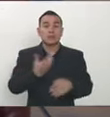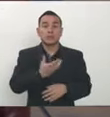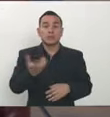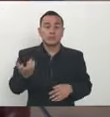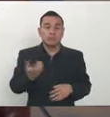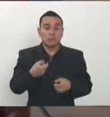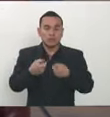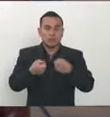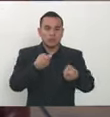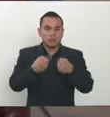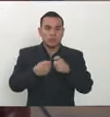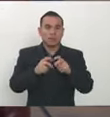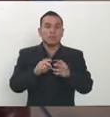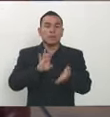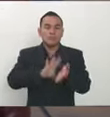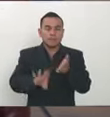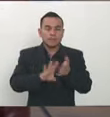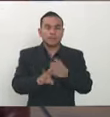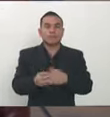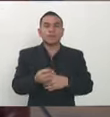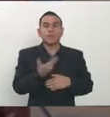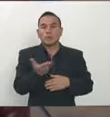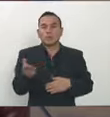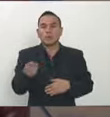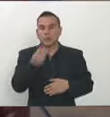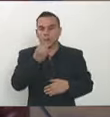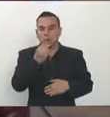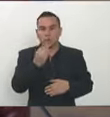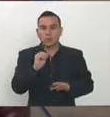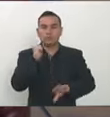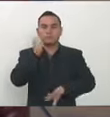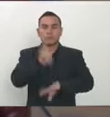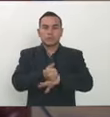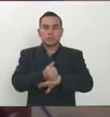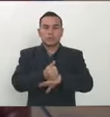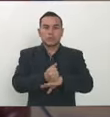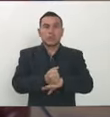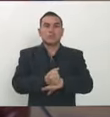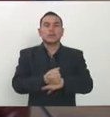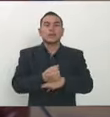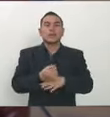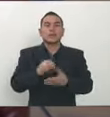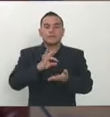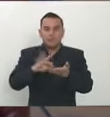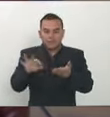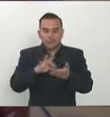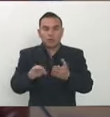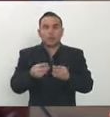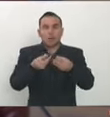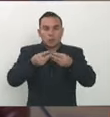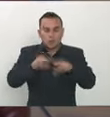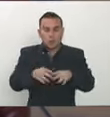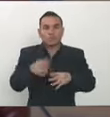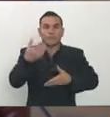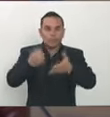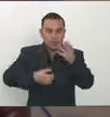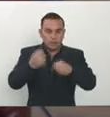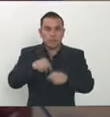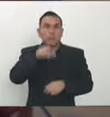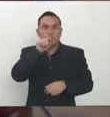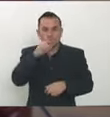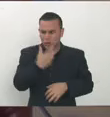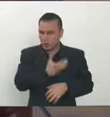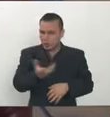la canasta básica. Mañana establezca precios para el arroz, frijoles, huevos, leche, pollo, etcétera, todo lo